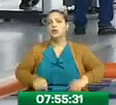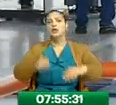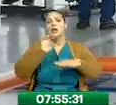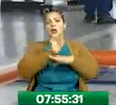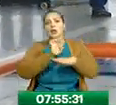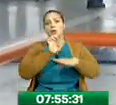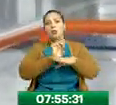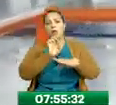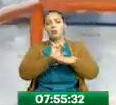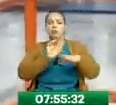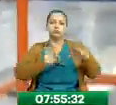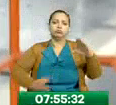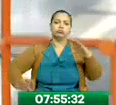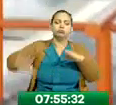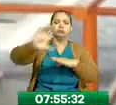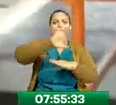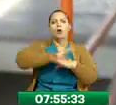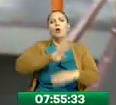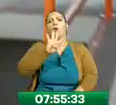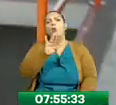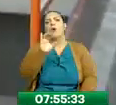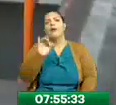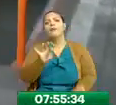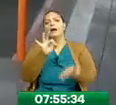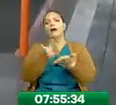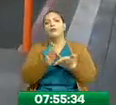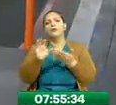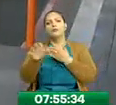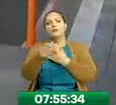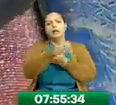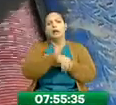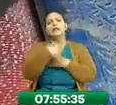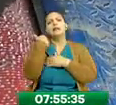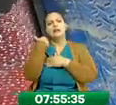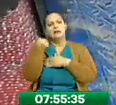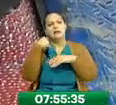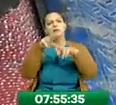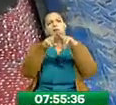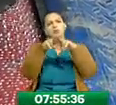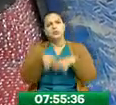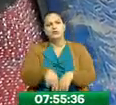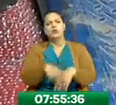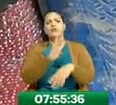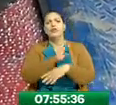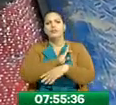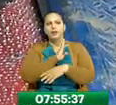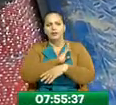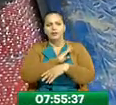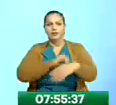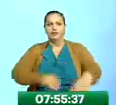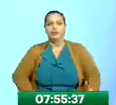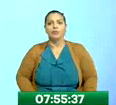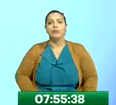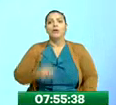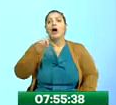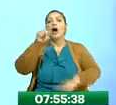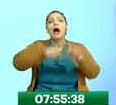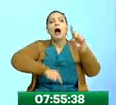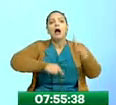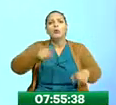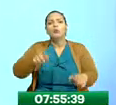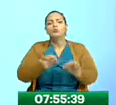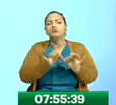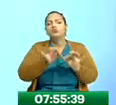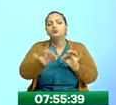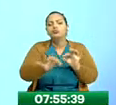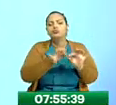con centros de revisión técnica vehicular autorizados. Pero aquellos municipios que aún no aplican el sistema, dice el presidente de la